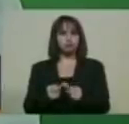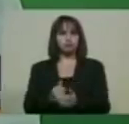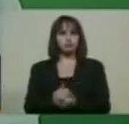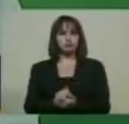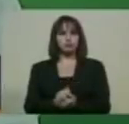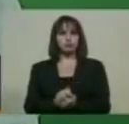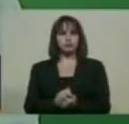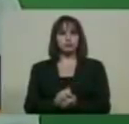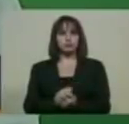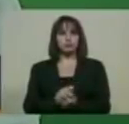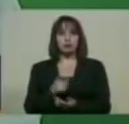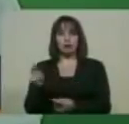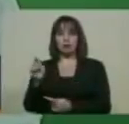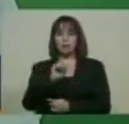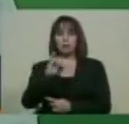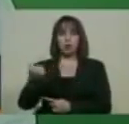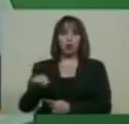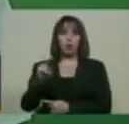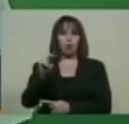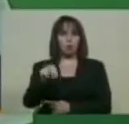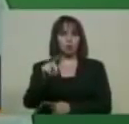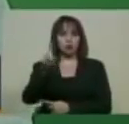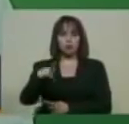ya el mes de junio se acercan los ascensos